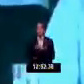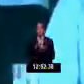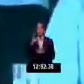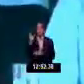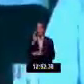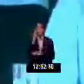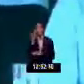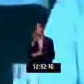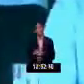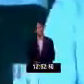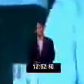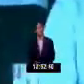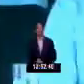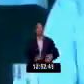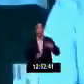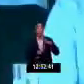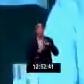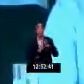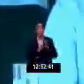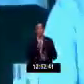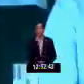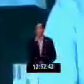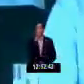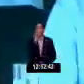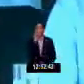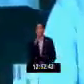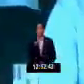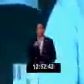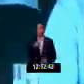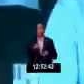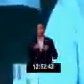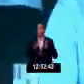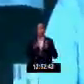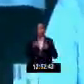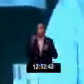implementado en el país hermano. Que la paz siempre sea el camino.